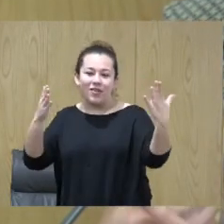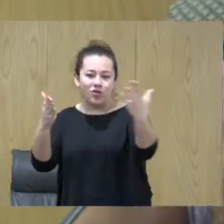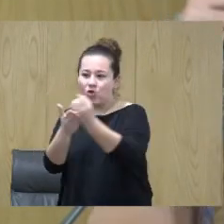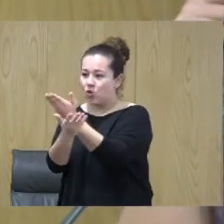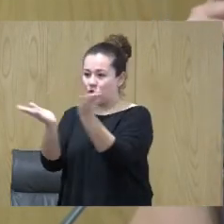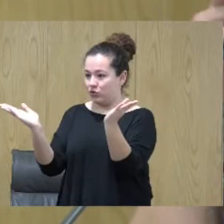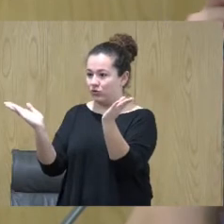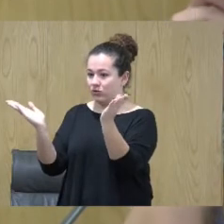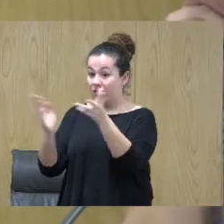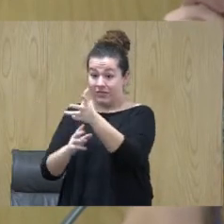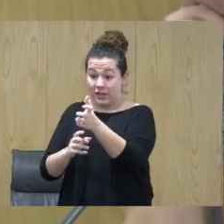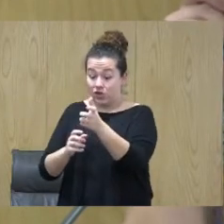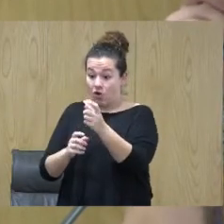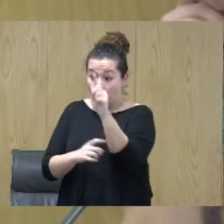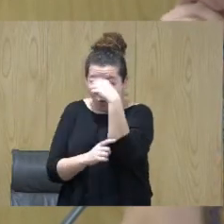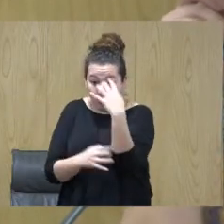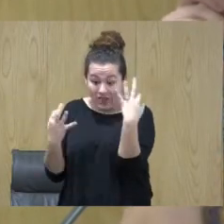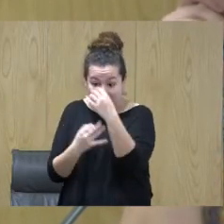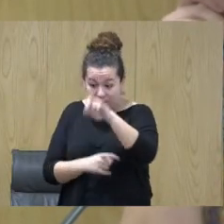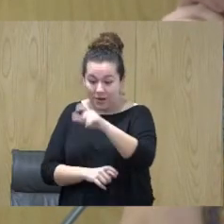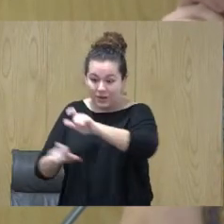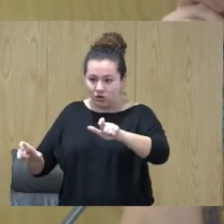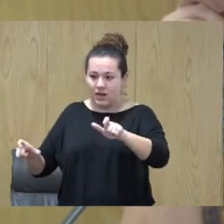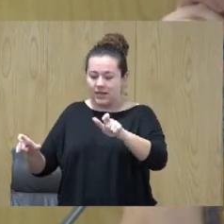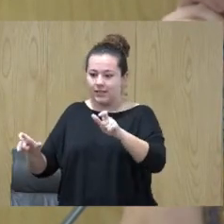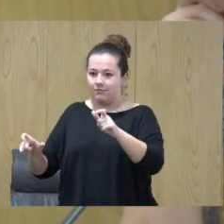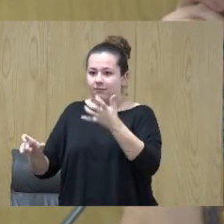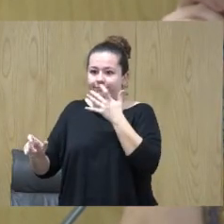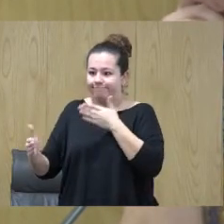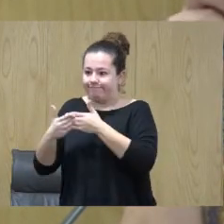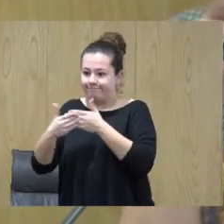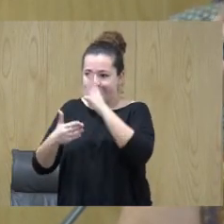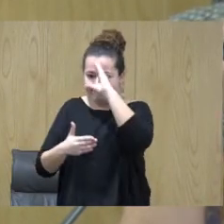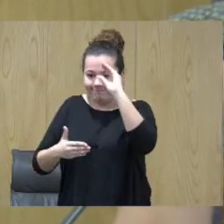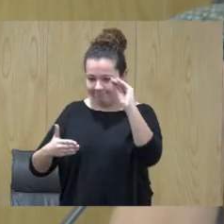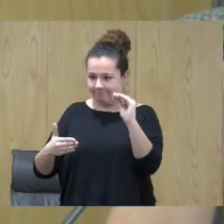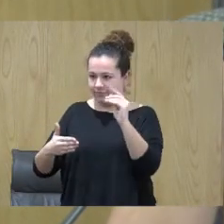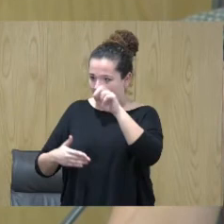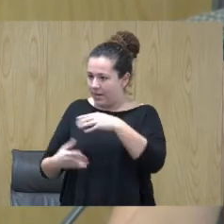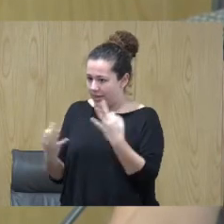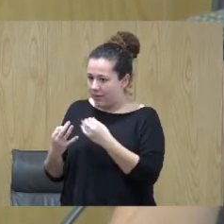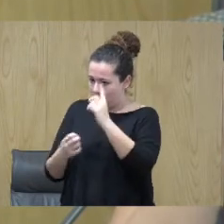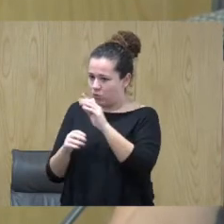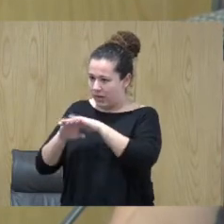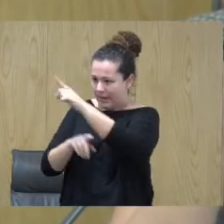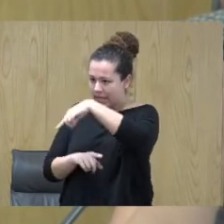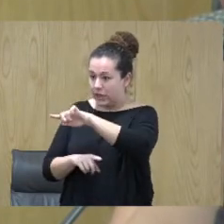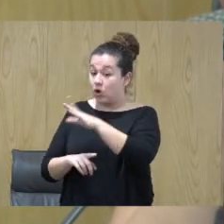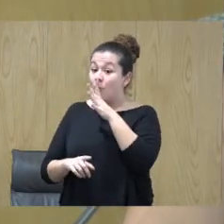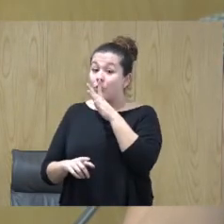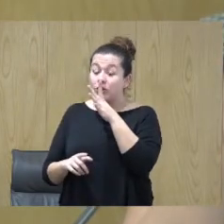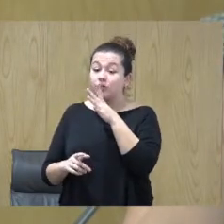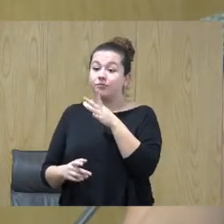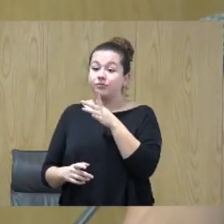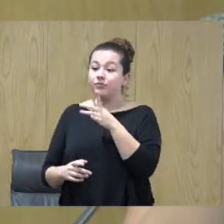el derecho a la cultura que sea también para las personas que tienen dificultades cognitivas. Por eso,